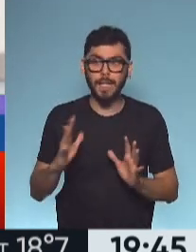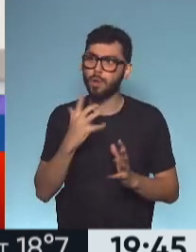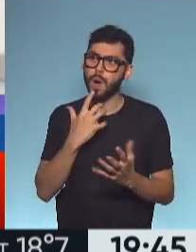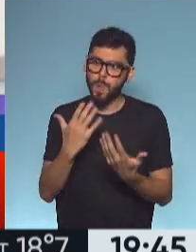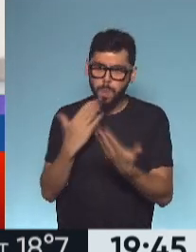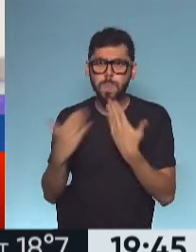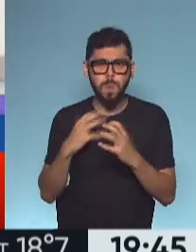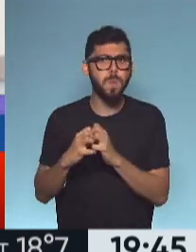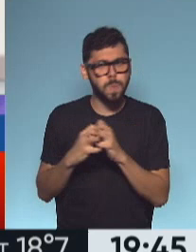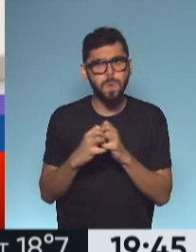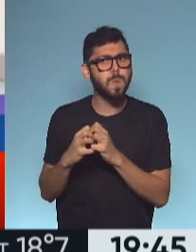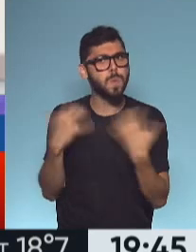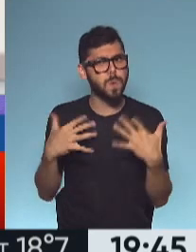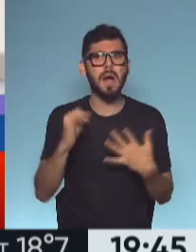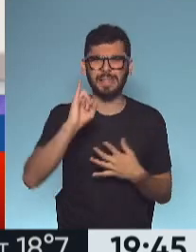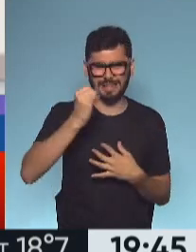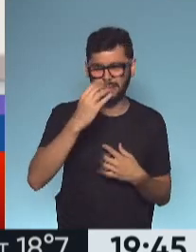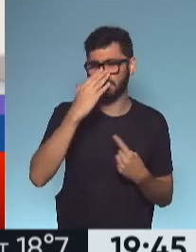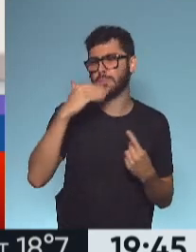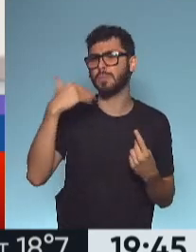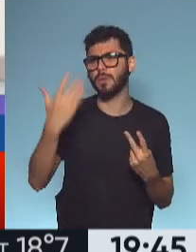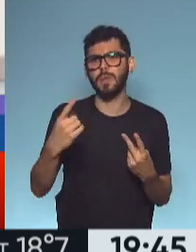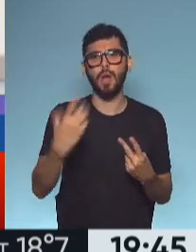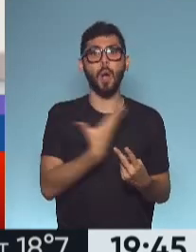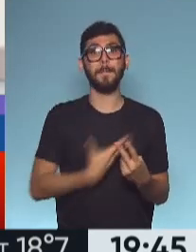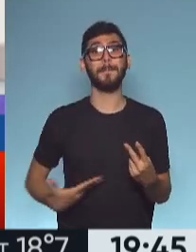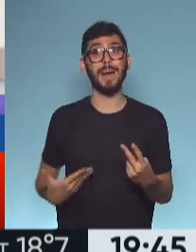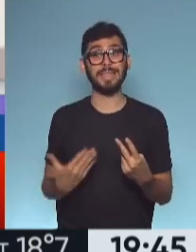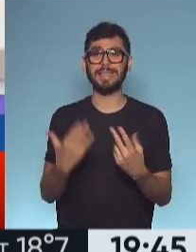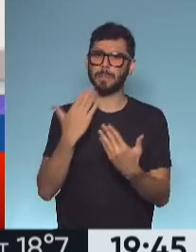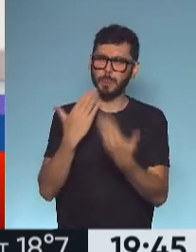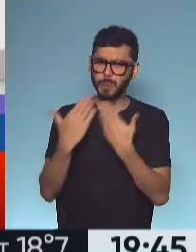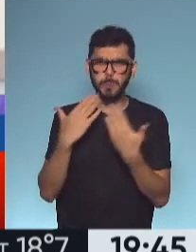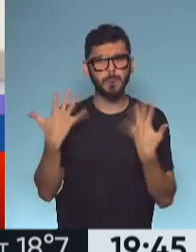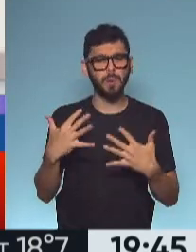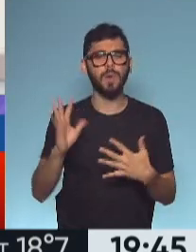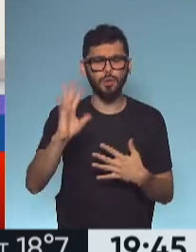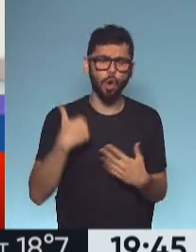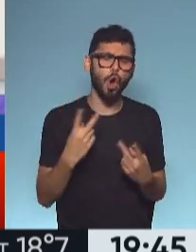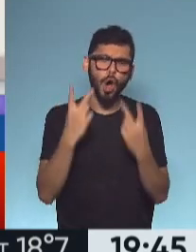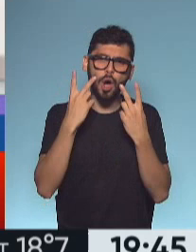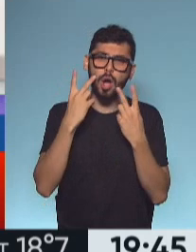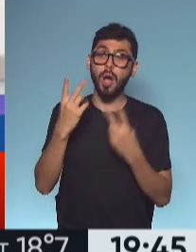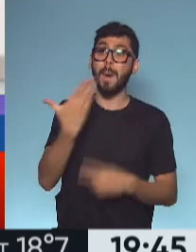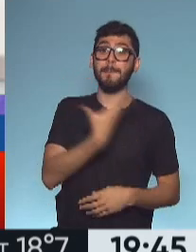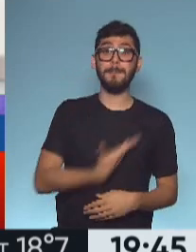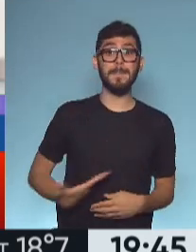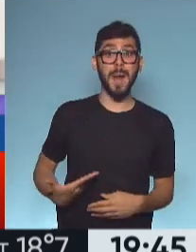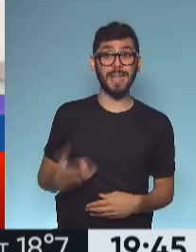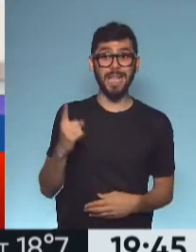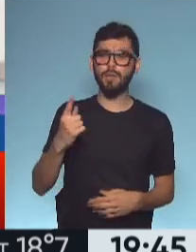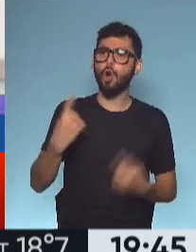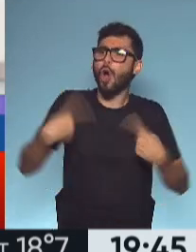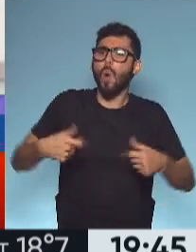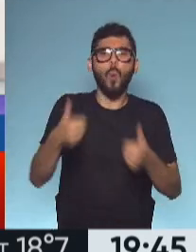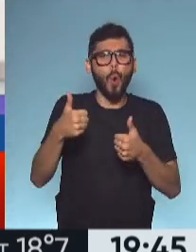debates, conversamos después largamente con el presidente. Yo reconozco al presidente muchísimas cualidades. Una de